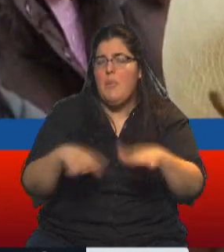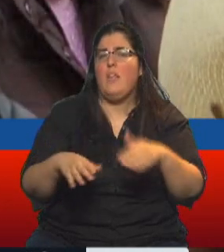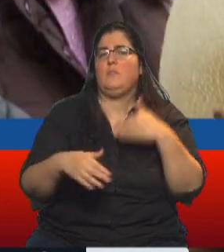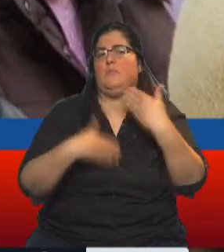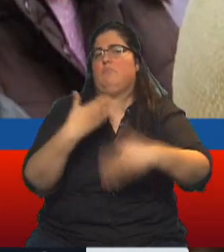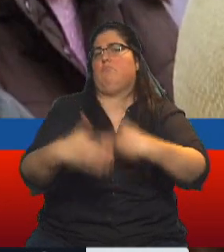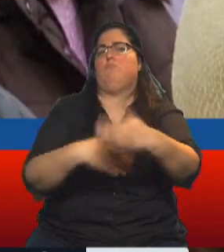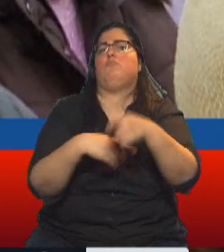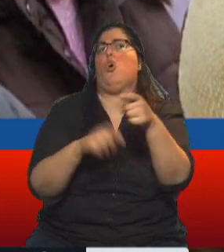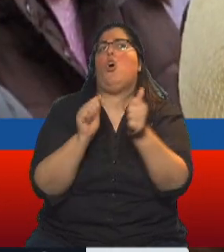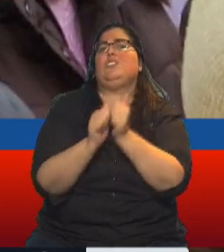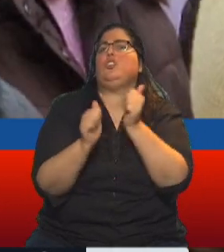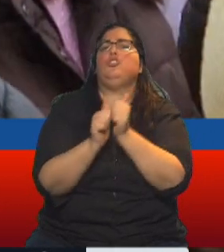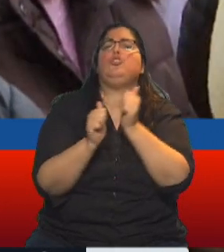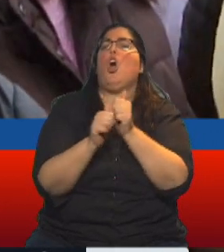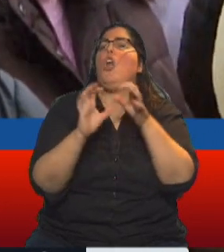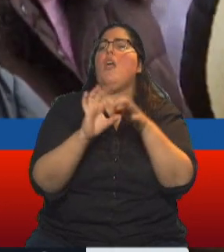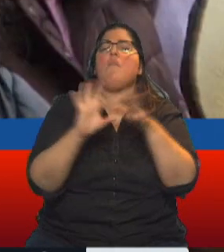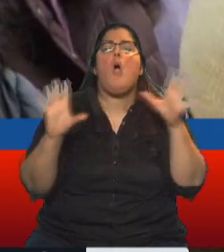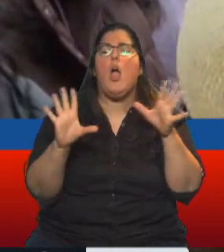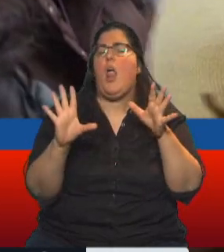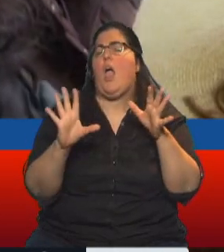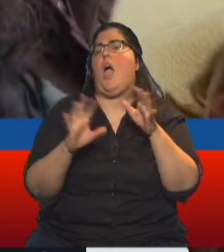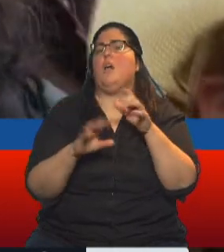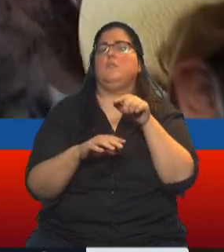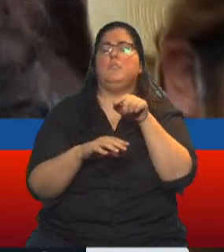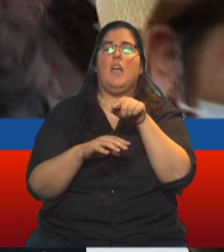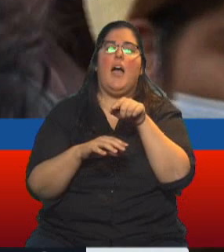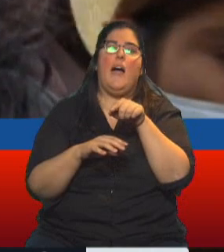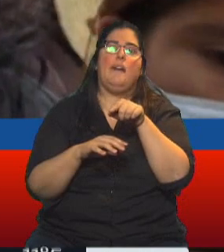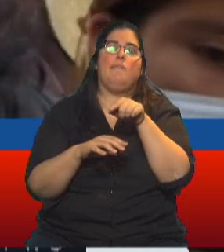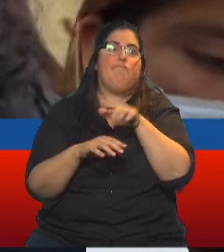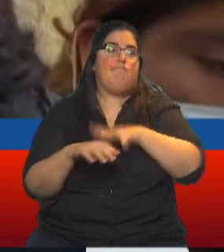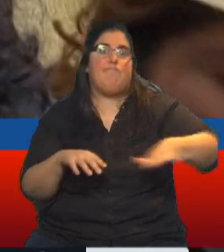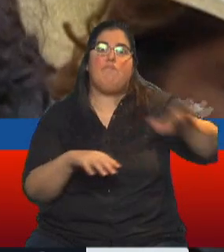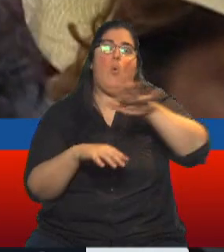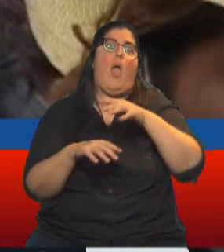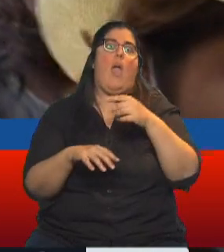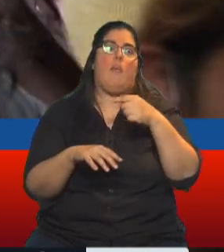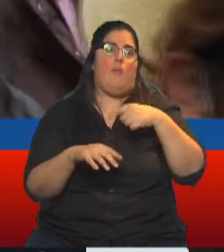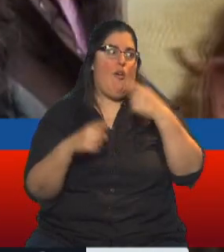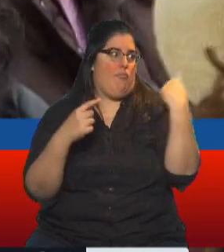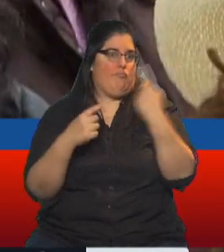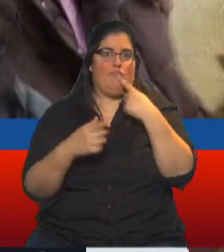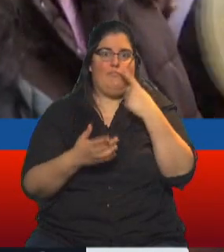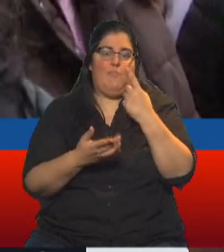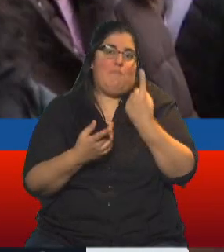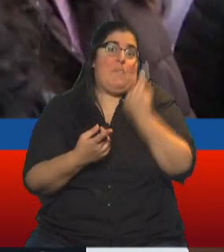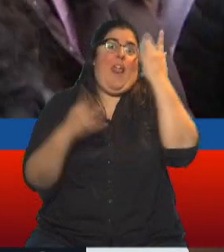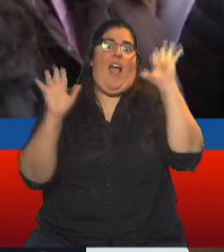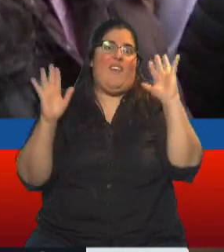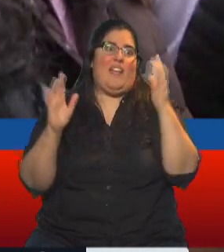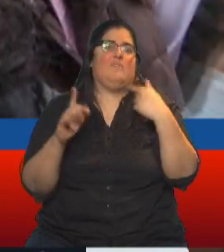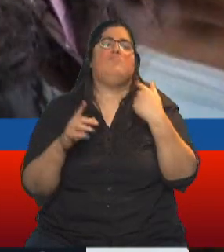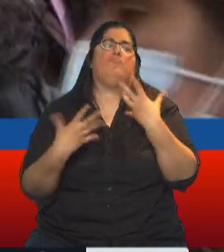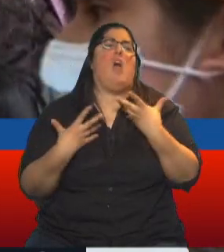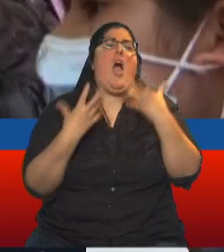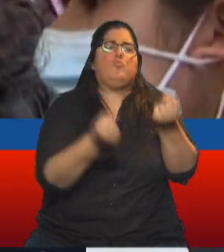de una historia democrática donde el pueblo, por primera vez, va a ayudar a